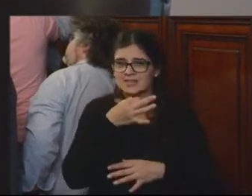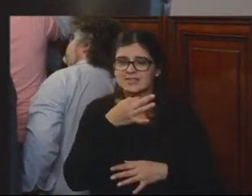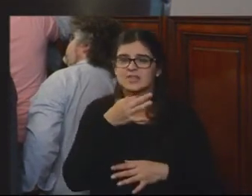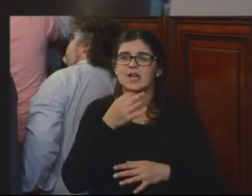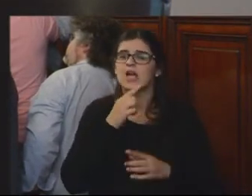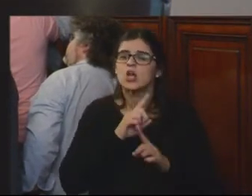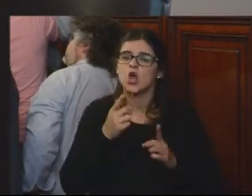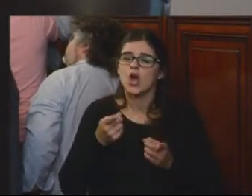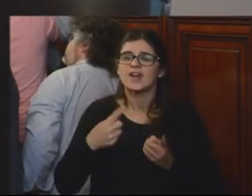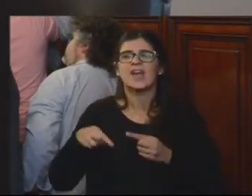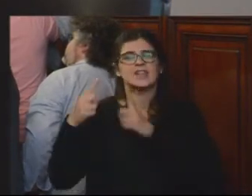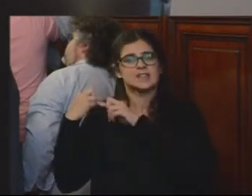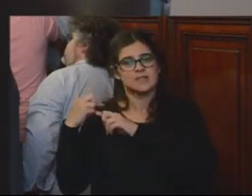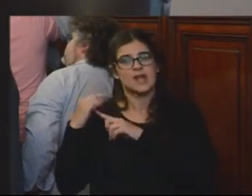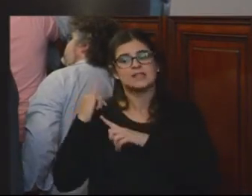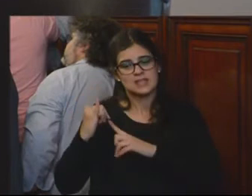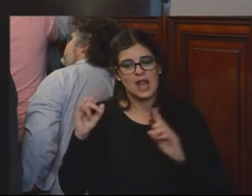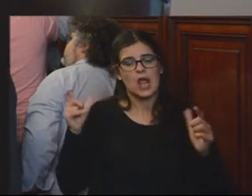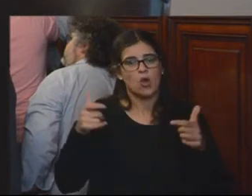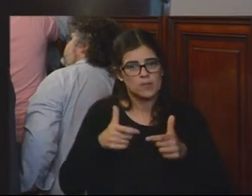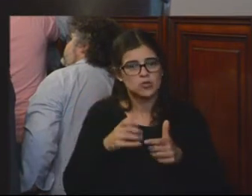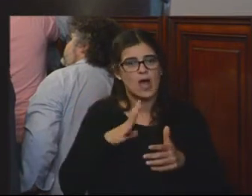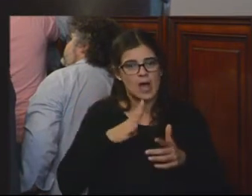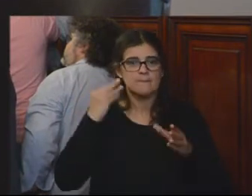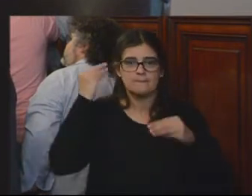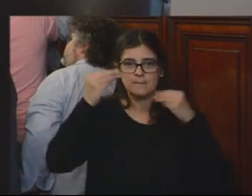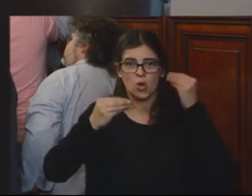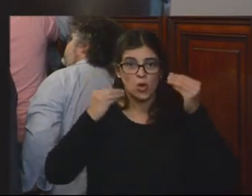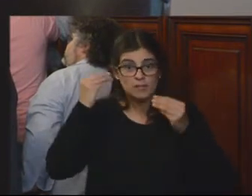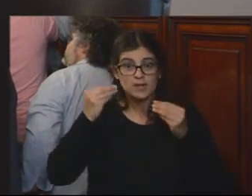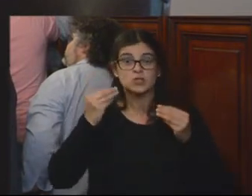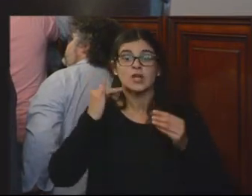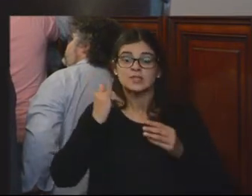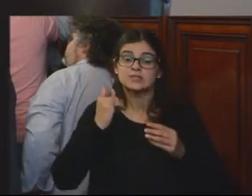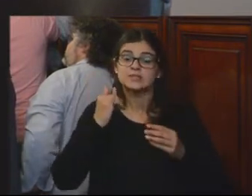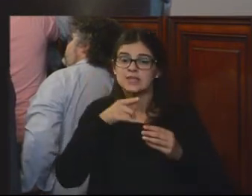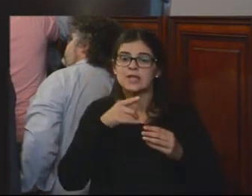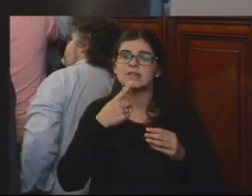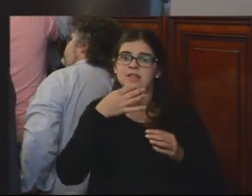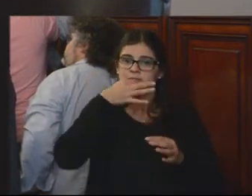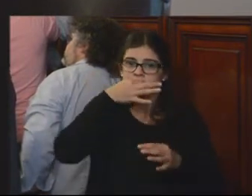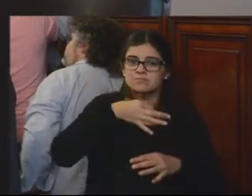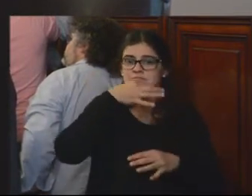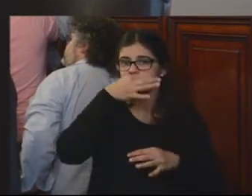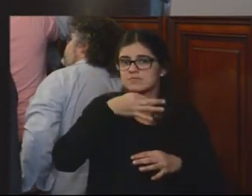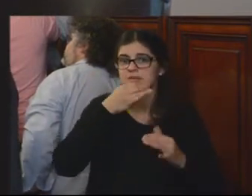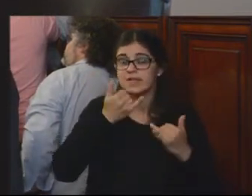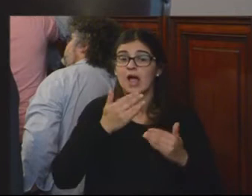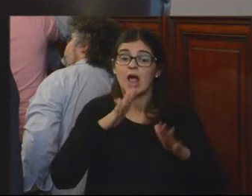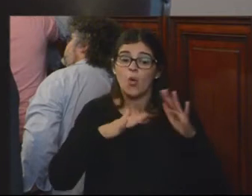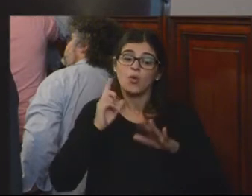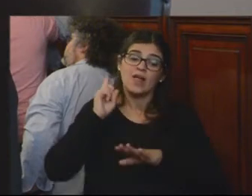regresividad si en la comisión ha generado preocupación y ha sido objeto de pronunciamiento algunas